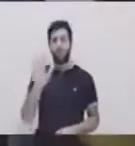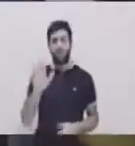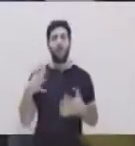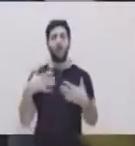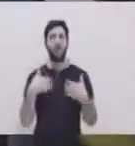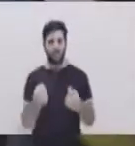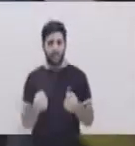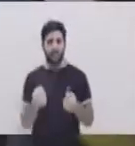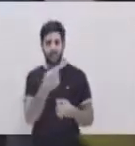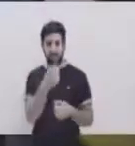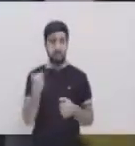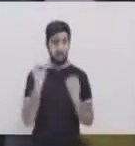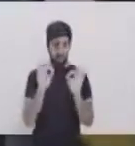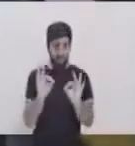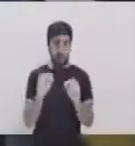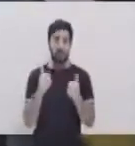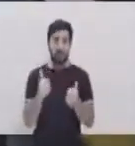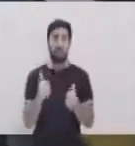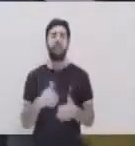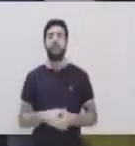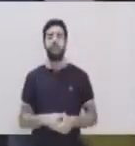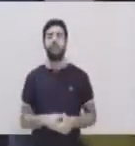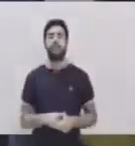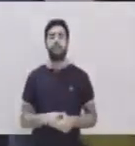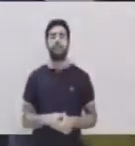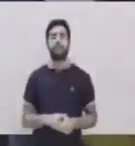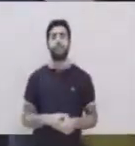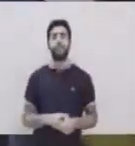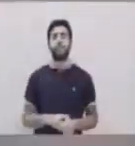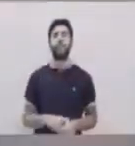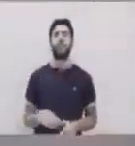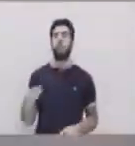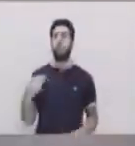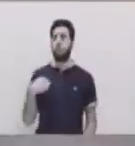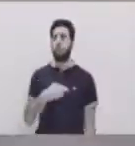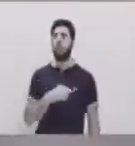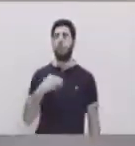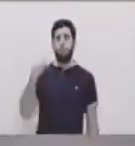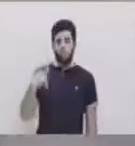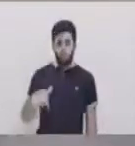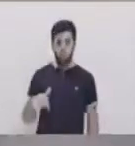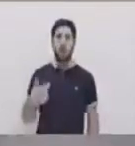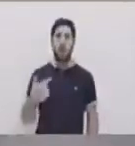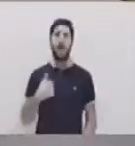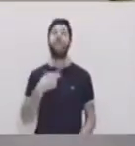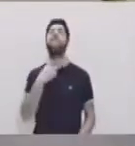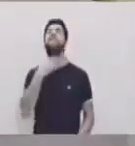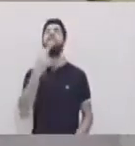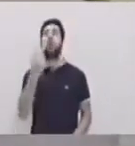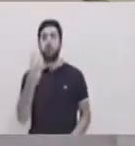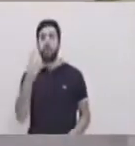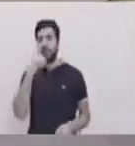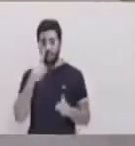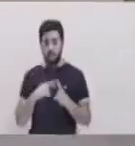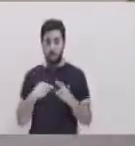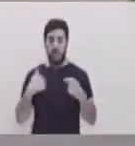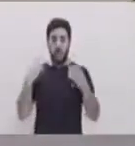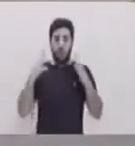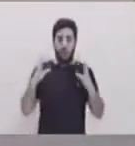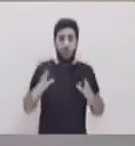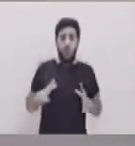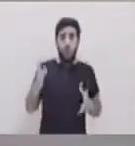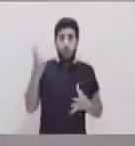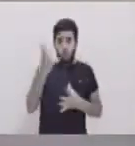Hola amigos, ¿cómo están? Espero que muy bien. Así que sí, vamos a trabajar combinando la voz y el